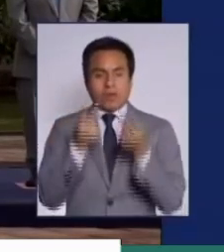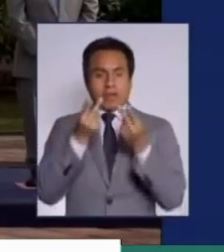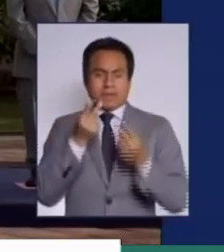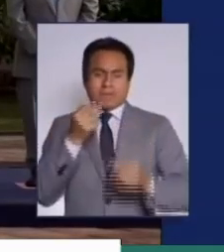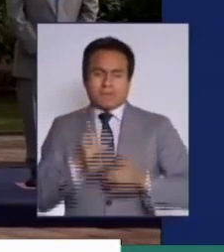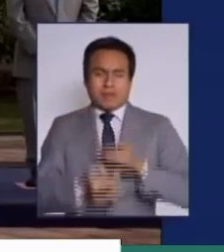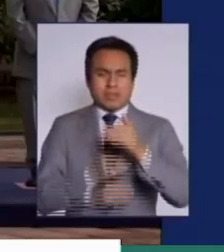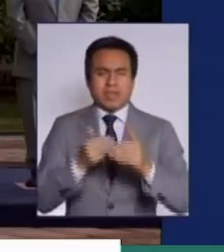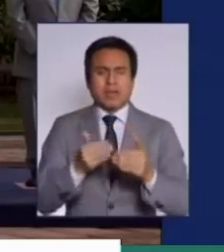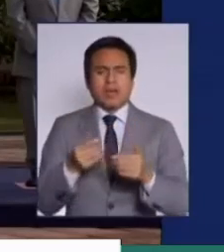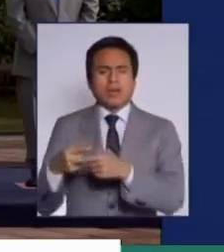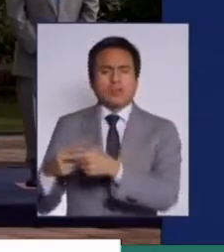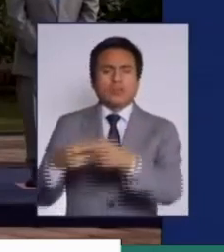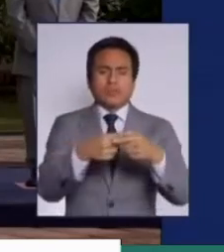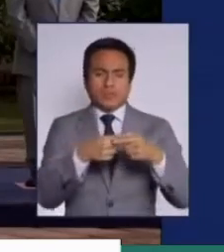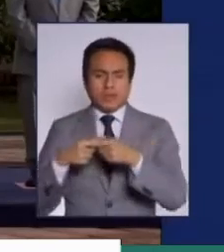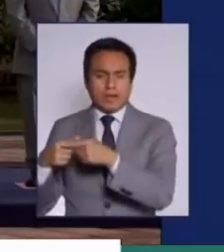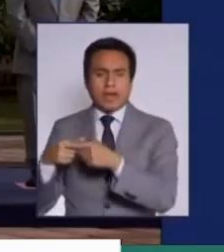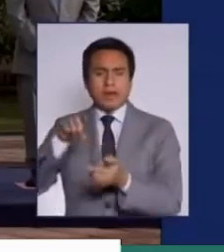hacia la ciudadanía finalmente.